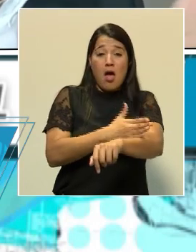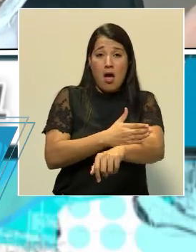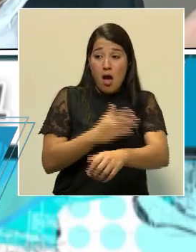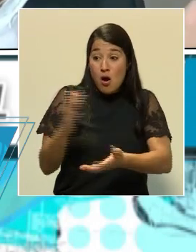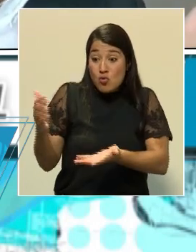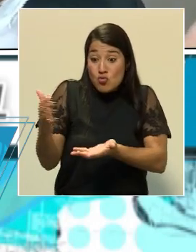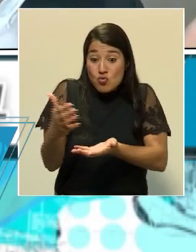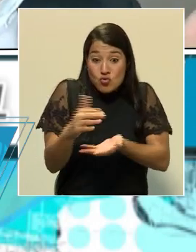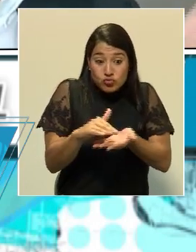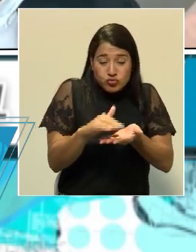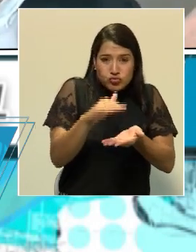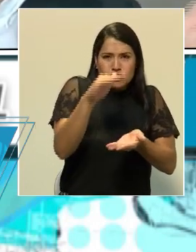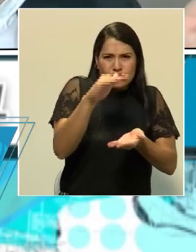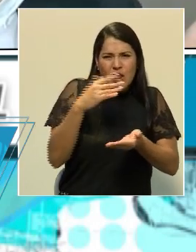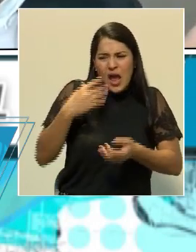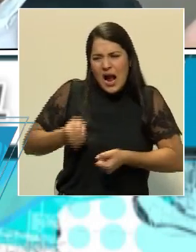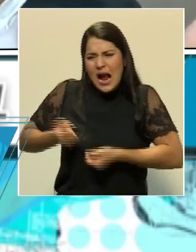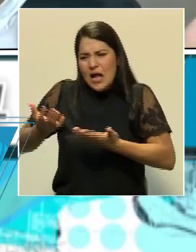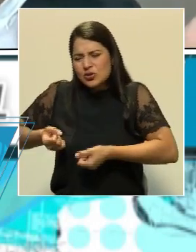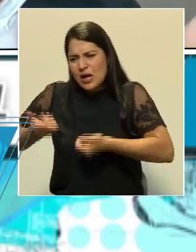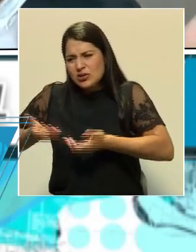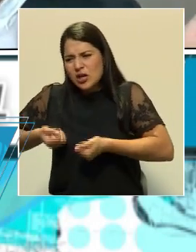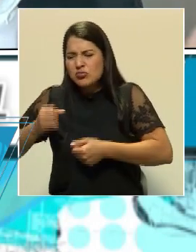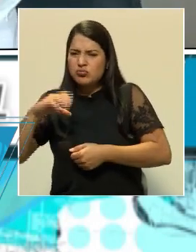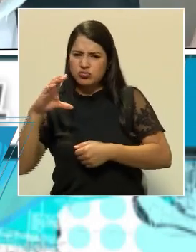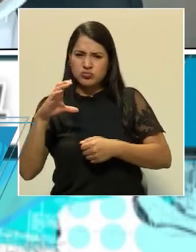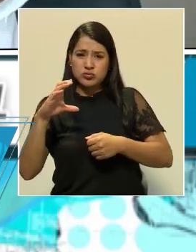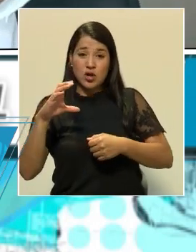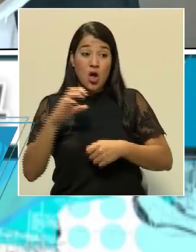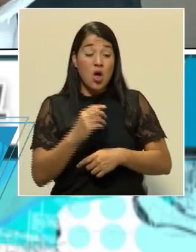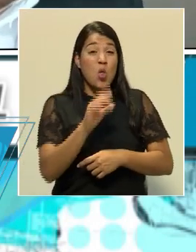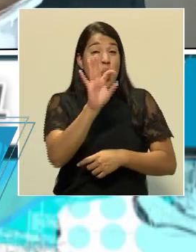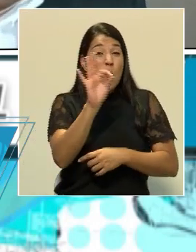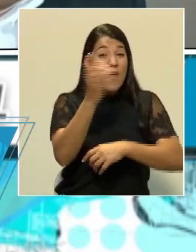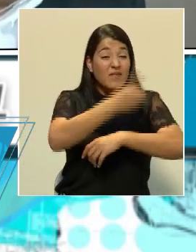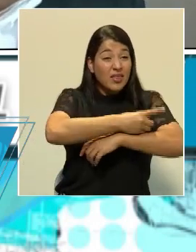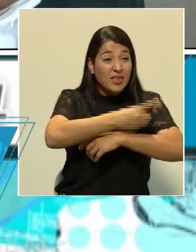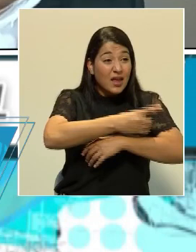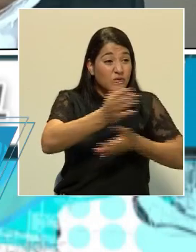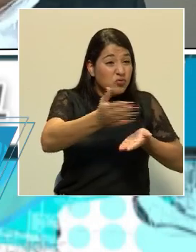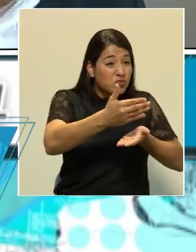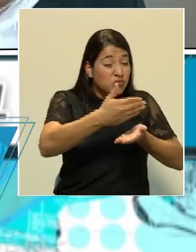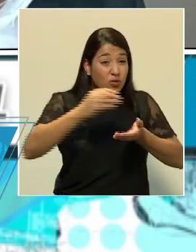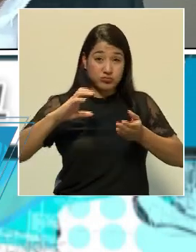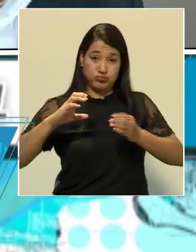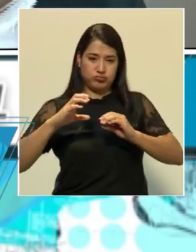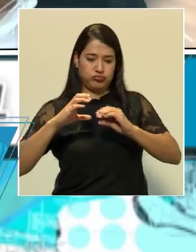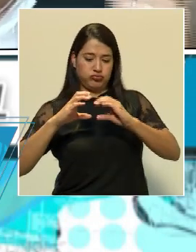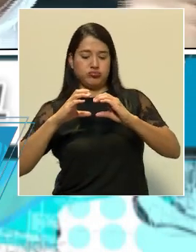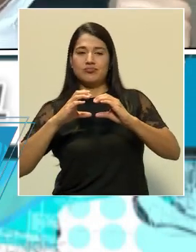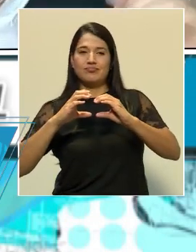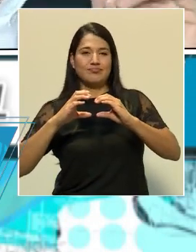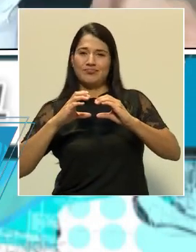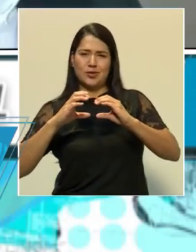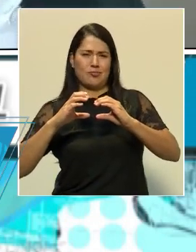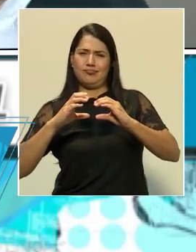un 50% de capacidad tampoco logramos salir adelante. Pero bueno, denos en el 50% por lo menos para